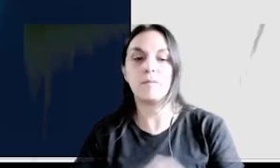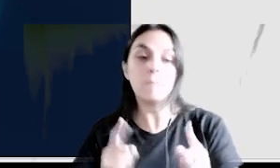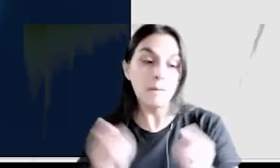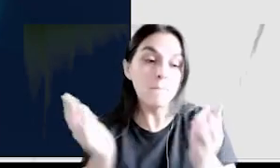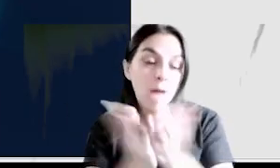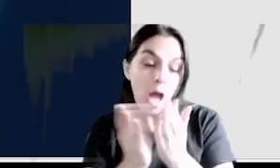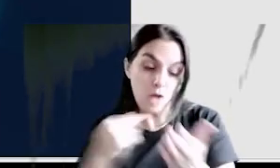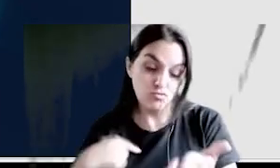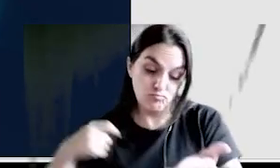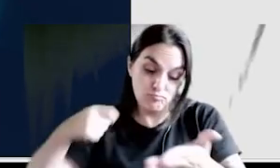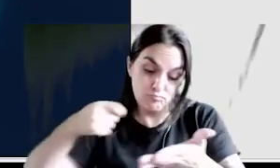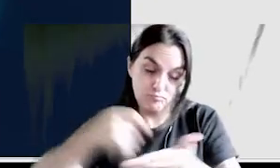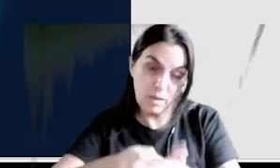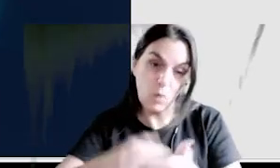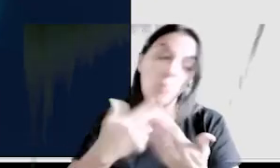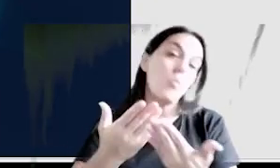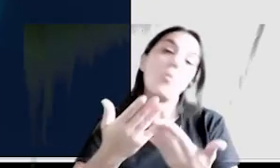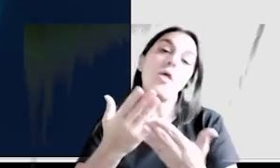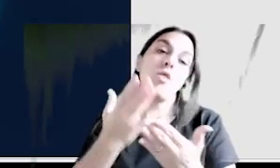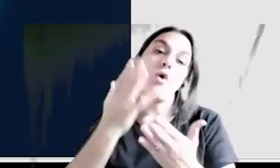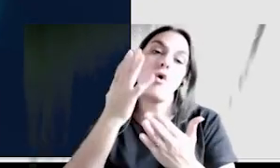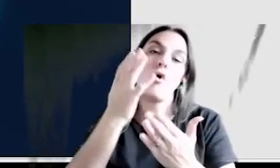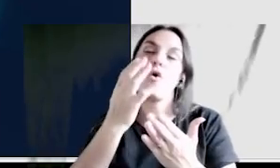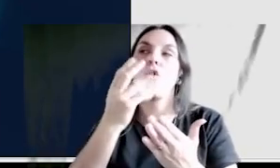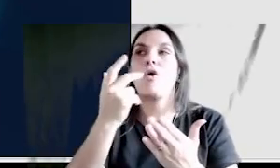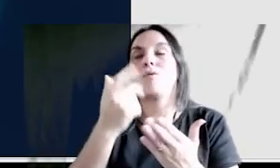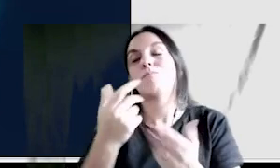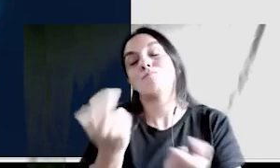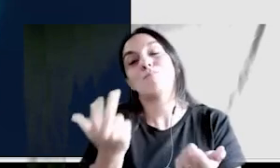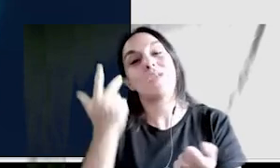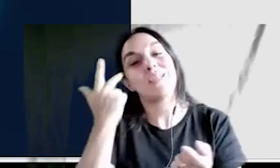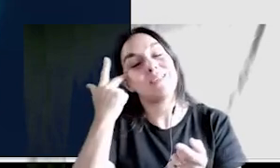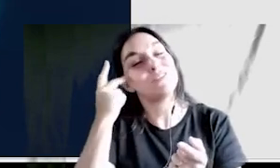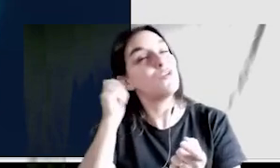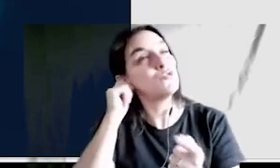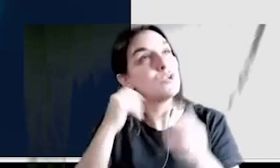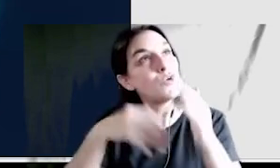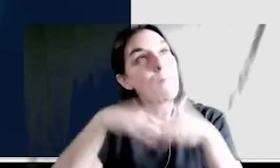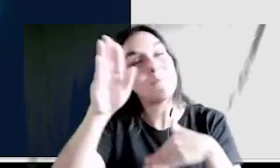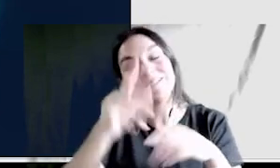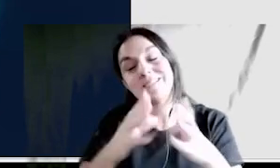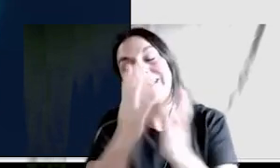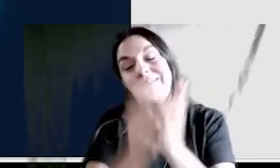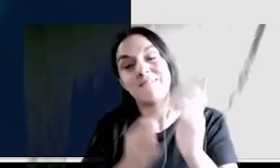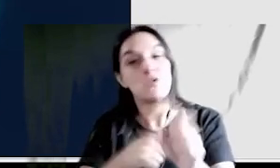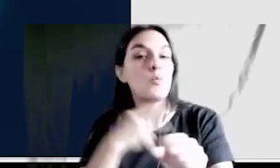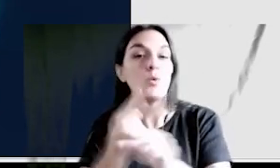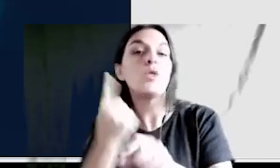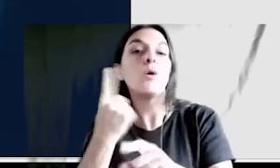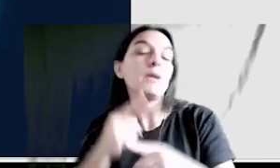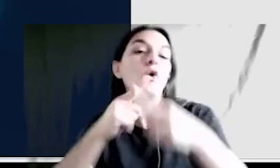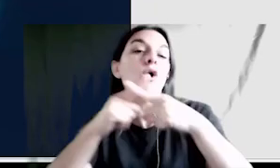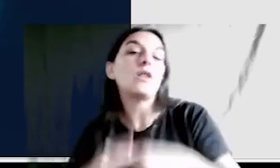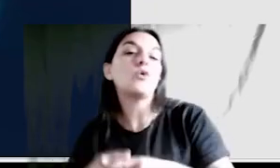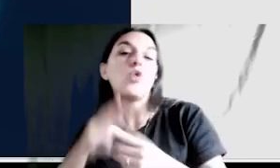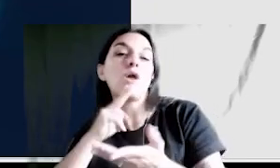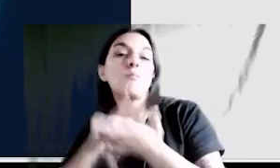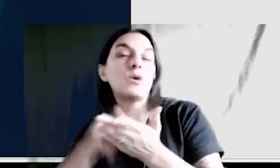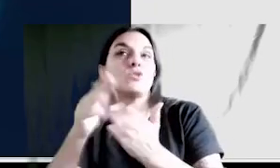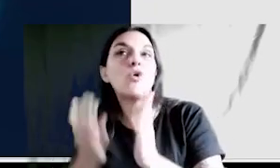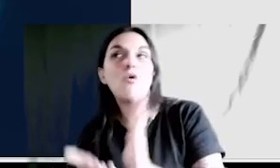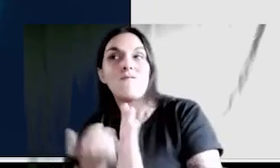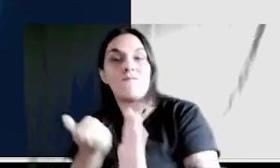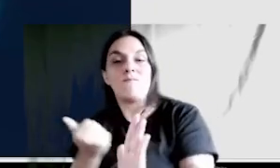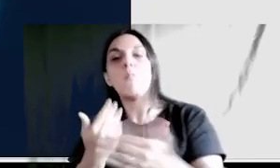que yo abono, si bien no puedo deducir al hijo de más de 18 años, menor de 24, sí puedo detraerlos del cálculo del impuesto.